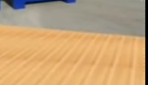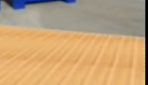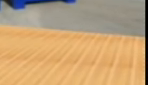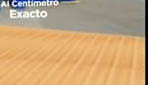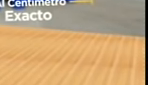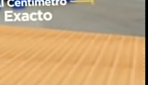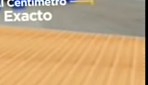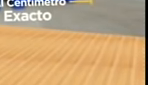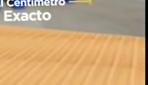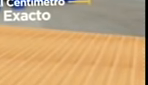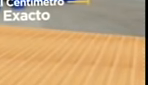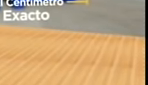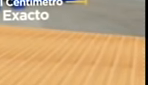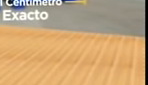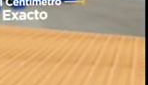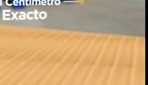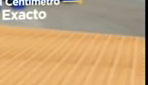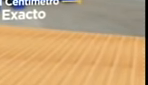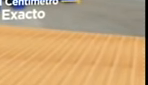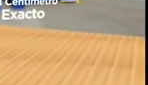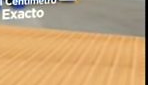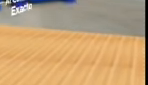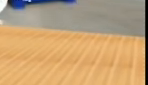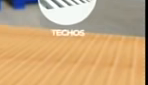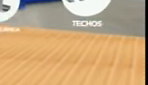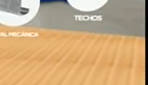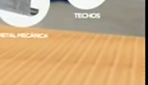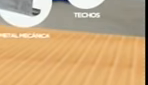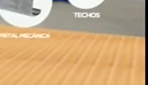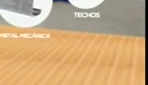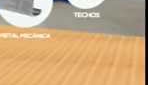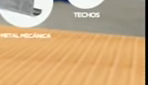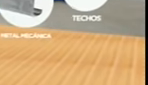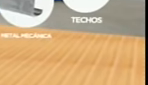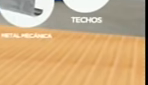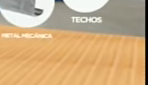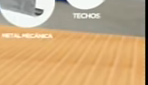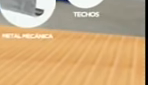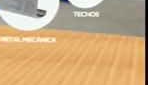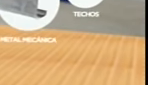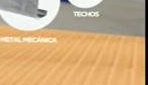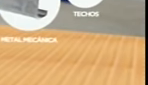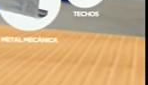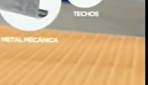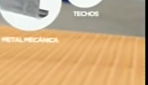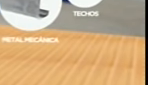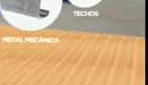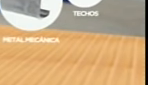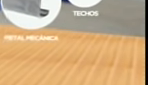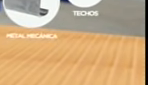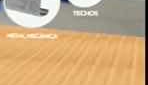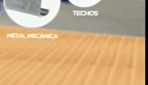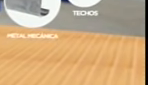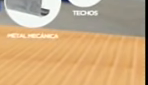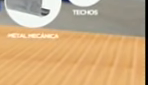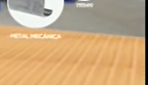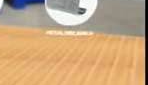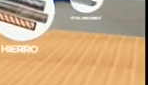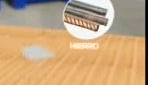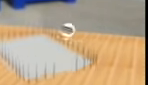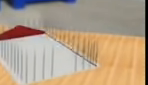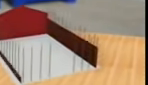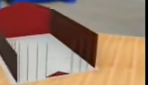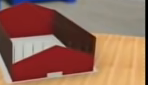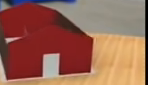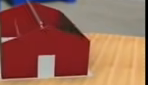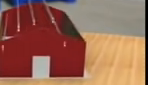productos en hierro y techos únicos y esenciales para que ponga un techo seguro que les proteja ante las lluvias. El Salvador cuenta con